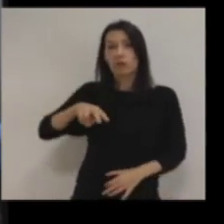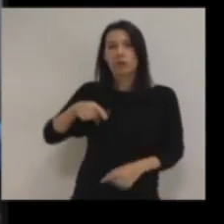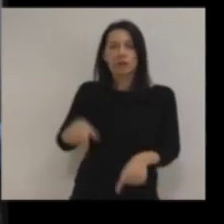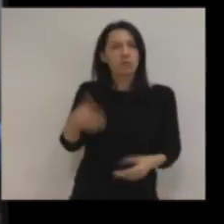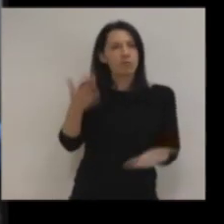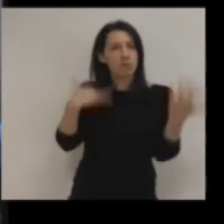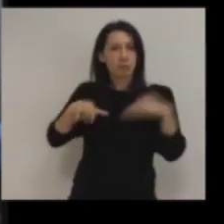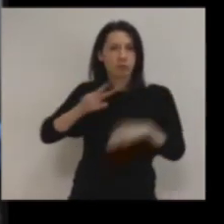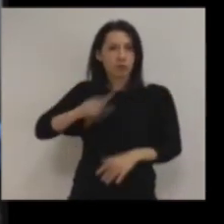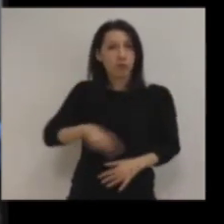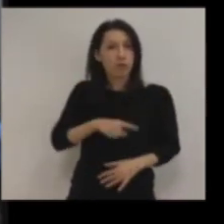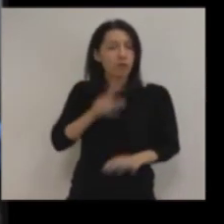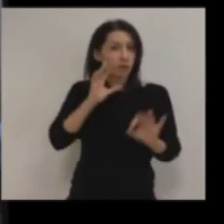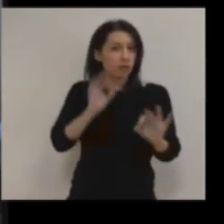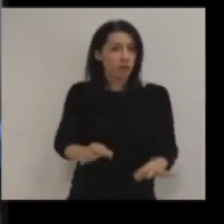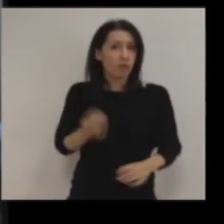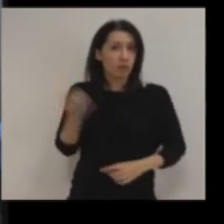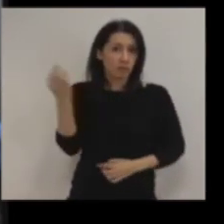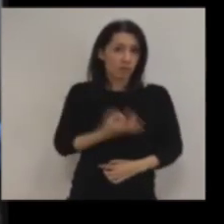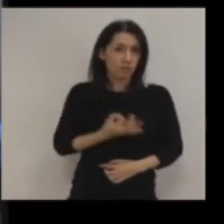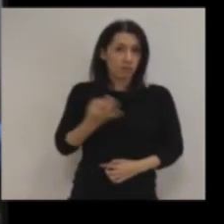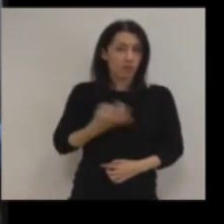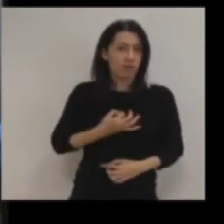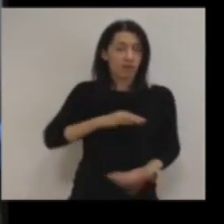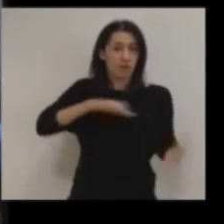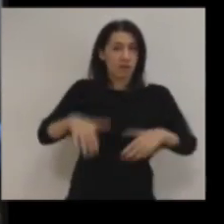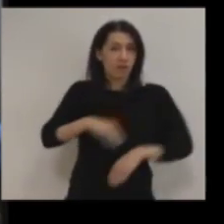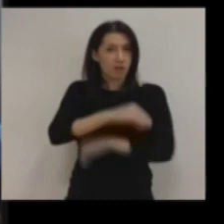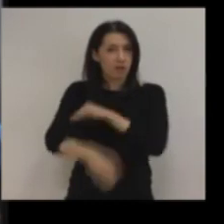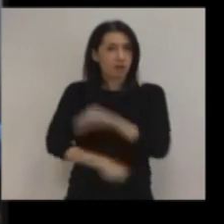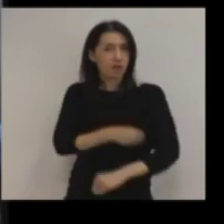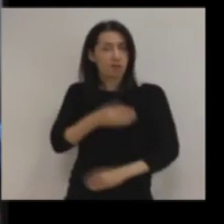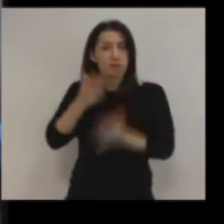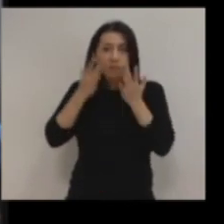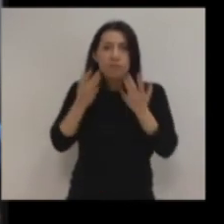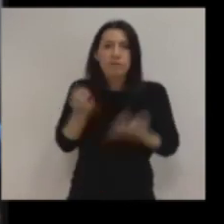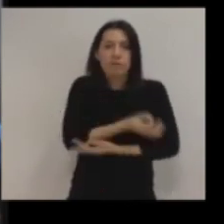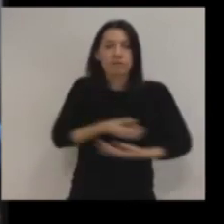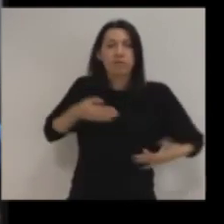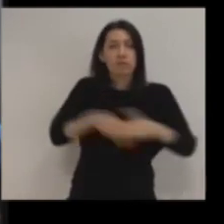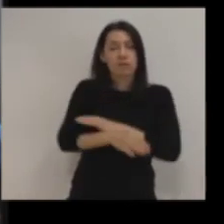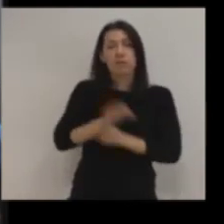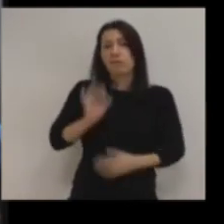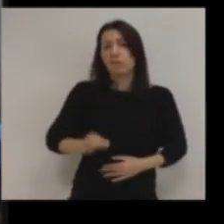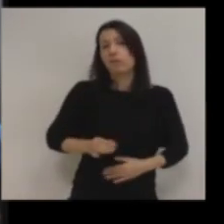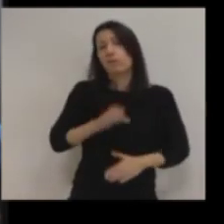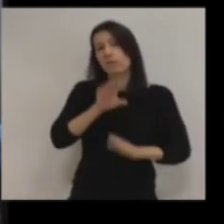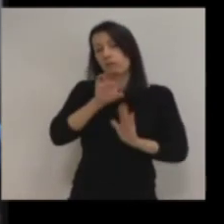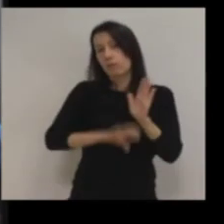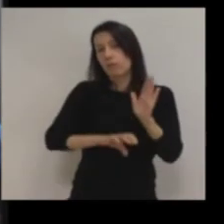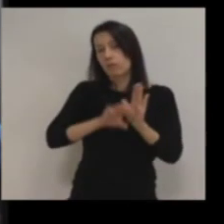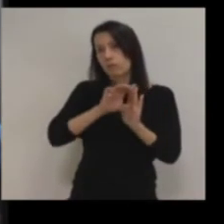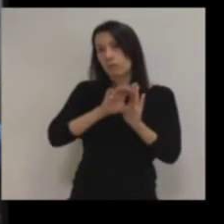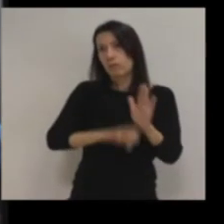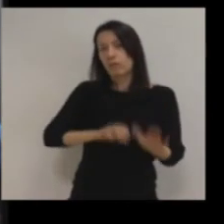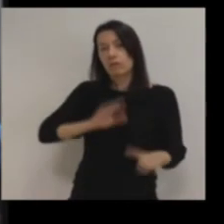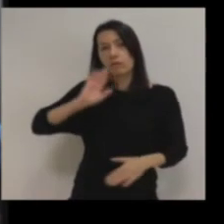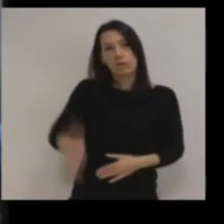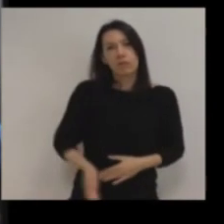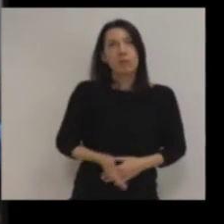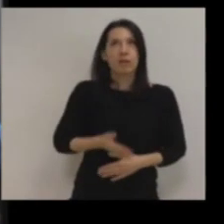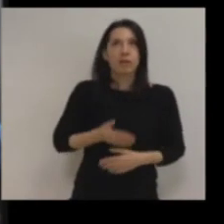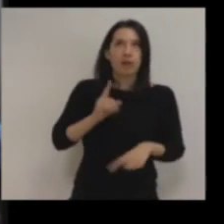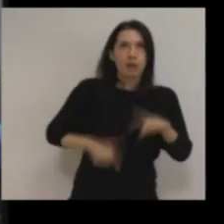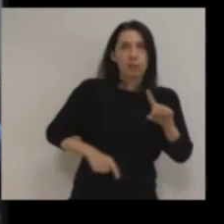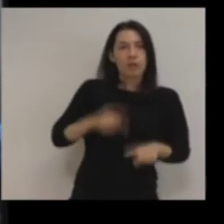excusa, evidentemente, cuando la obligación que hay, y evidentemente es cierto que el Código Penal obliga al elemento objetivo y subjetivo,